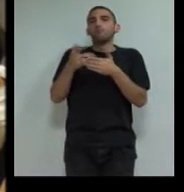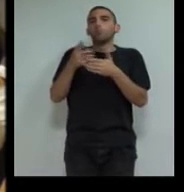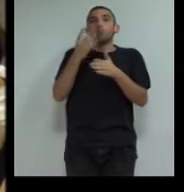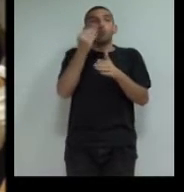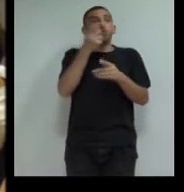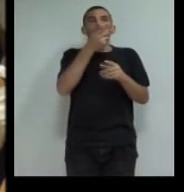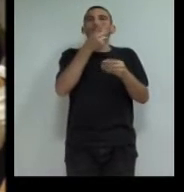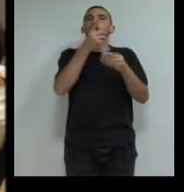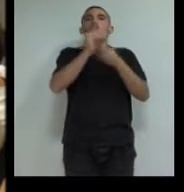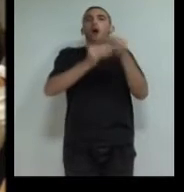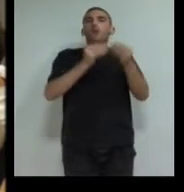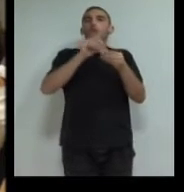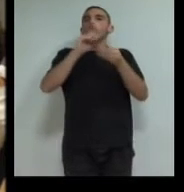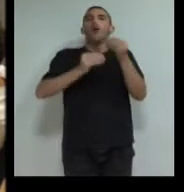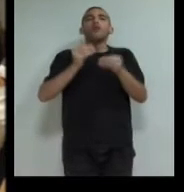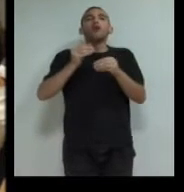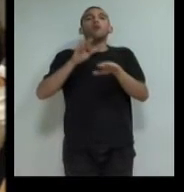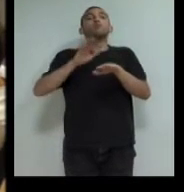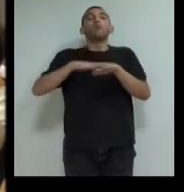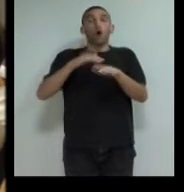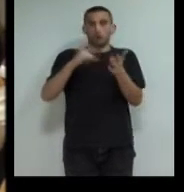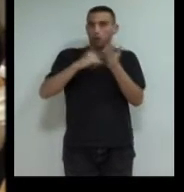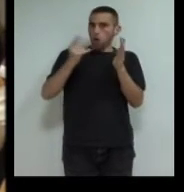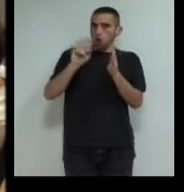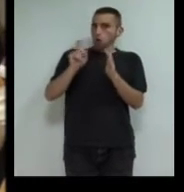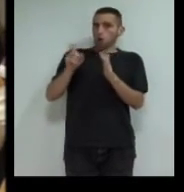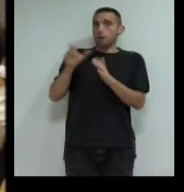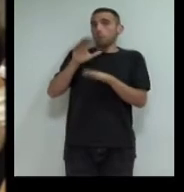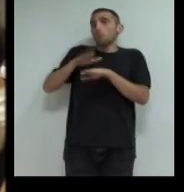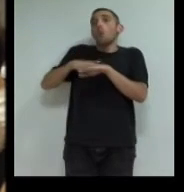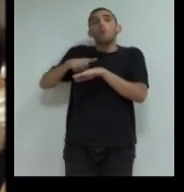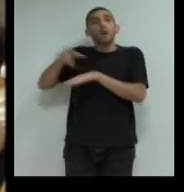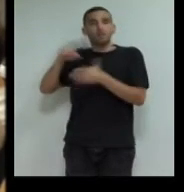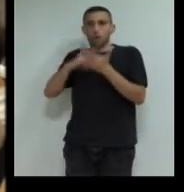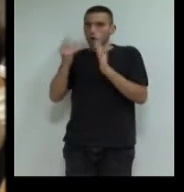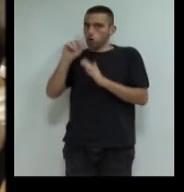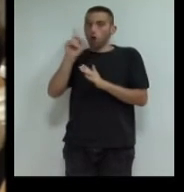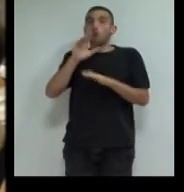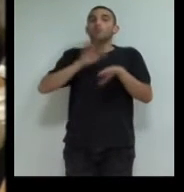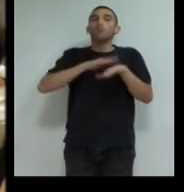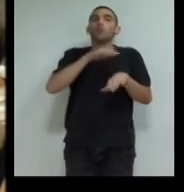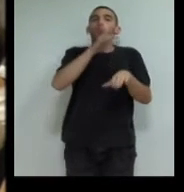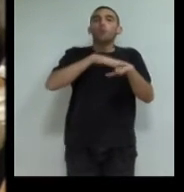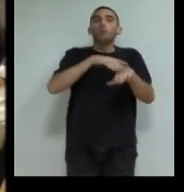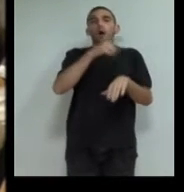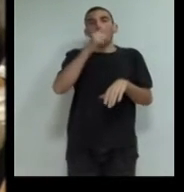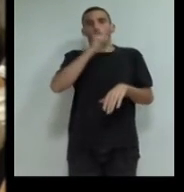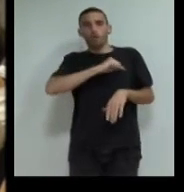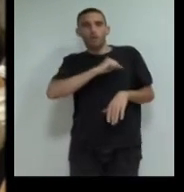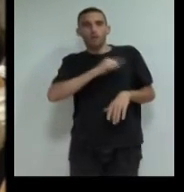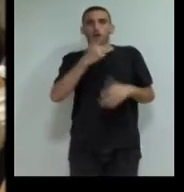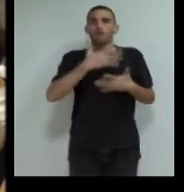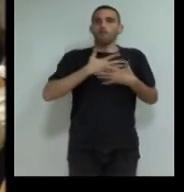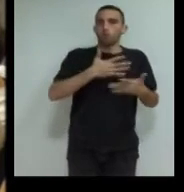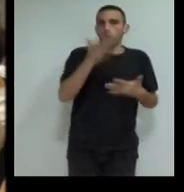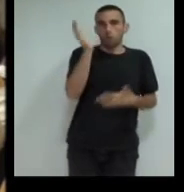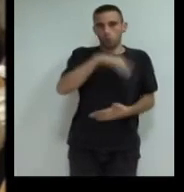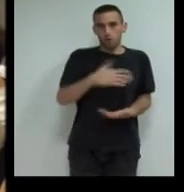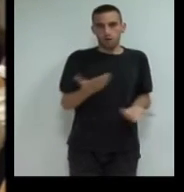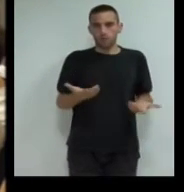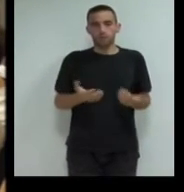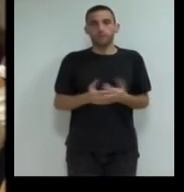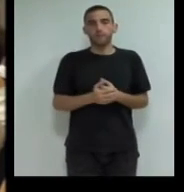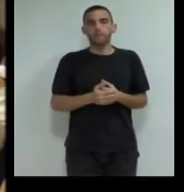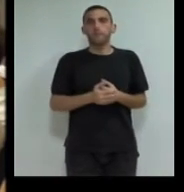respuesta, sino porque no hay voluntad. Yo voy a cerrar con un ejemplo que yo tenía en el Senado cuando me pidieron un informe. ¿Por qué no